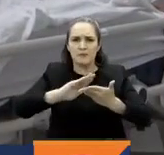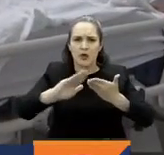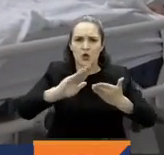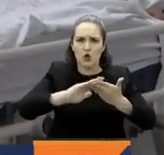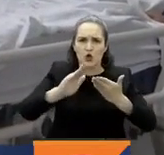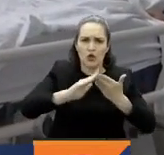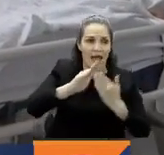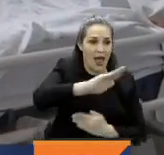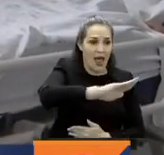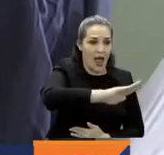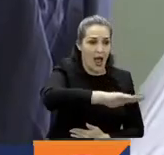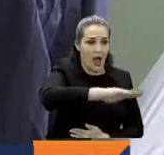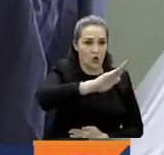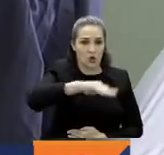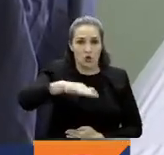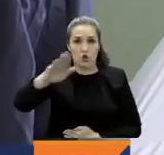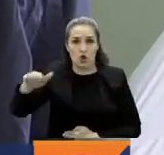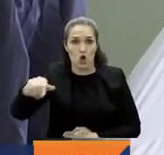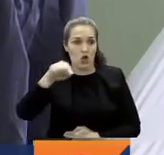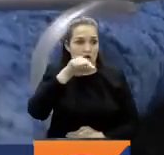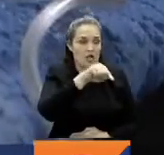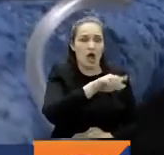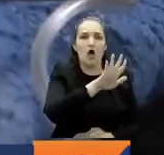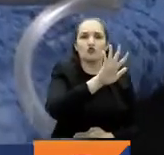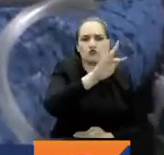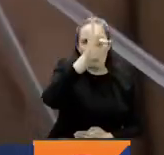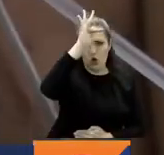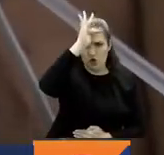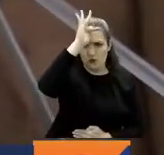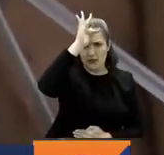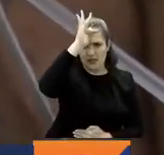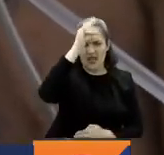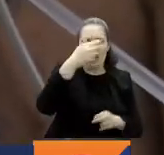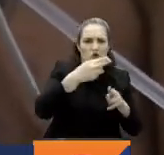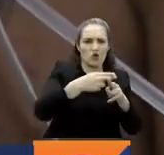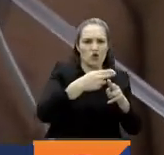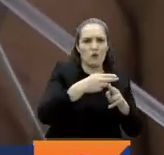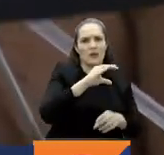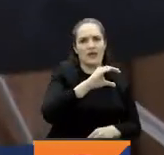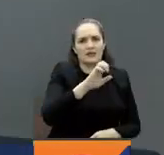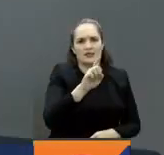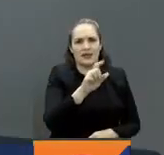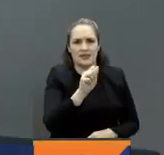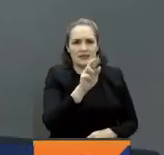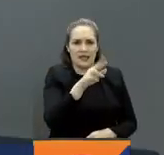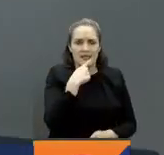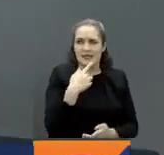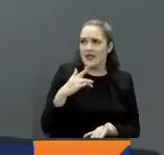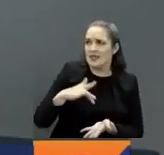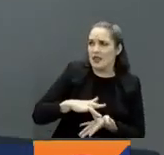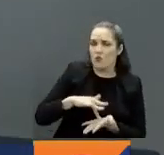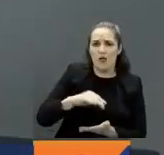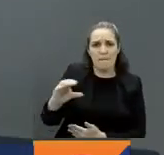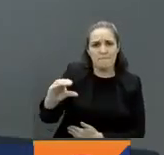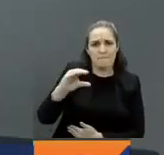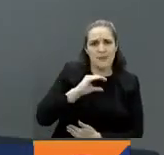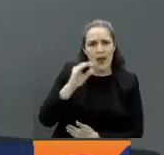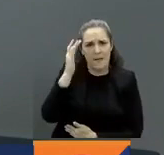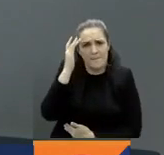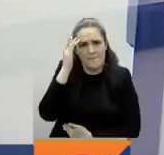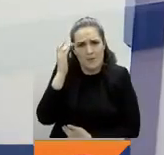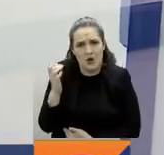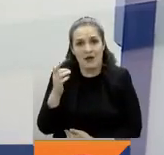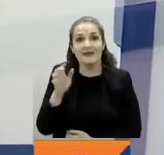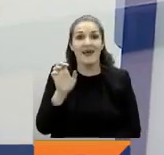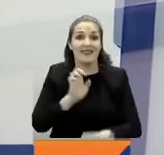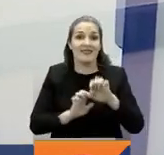Los trabajadores de la salud del Hospital César Uribe Piedrahita argumentaron incumplimientos en el pago de su salario. La Defensoría le